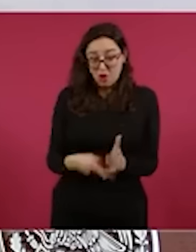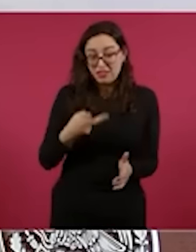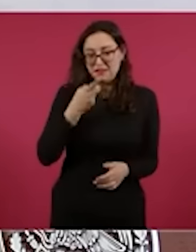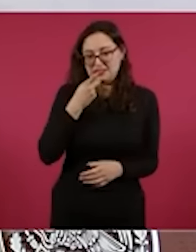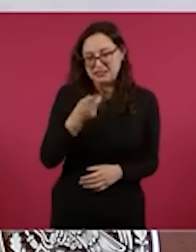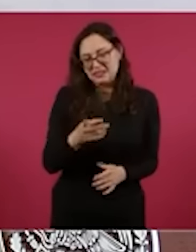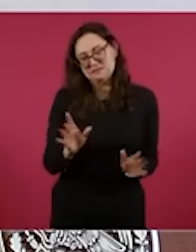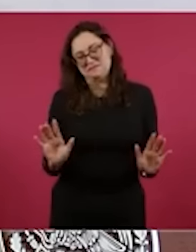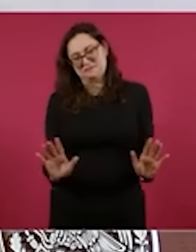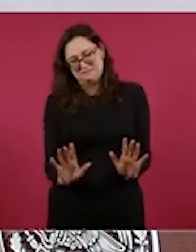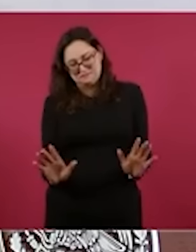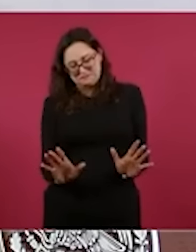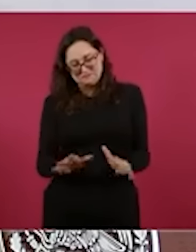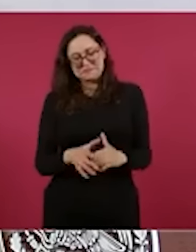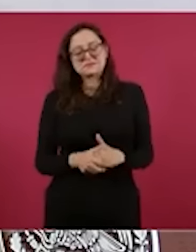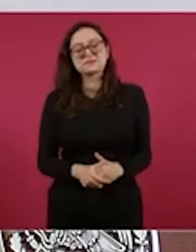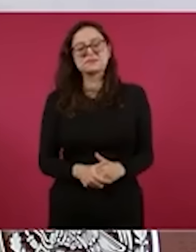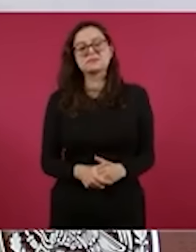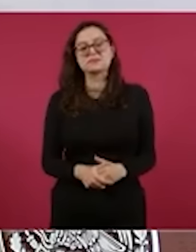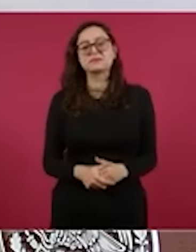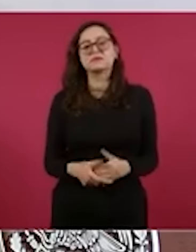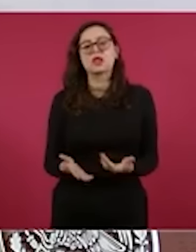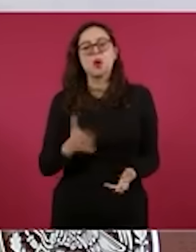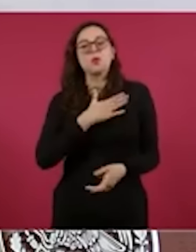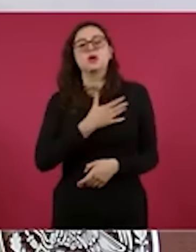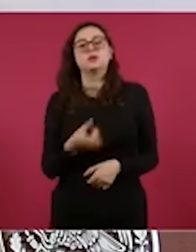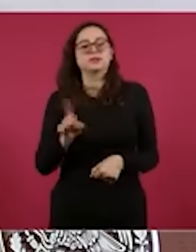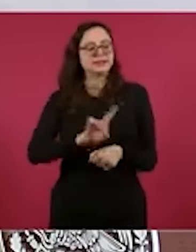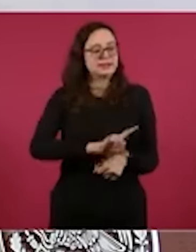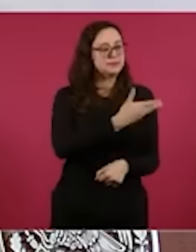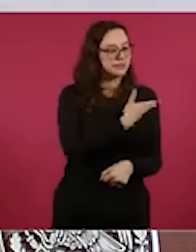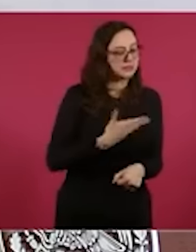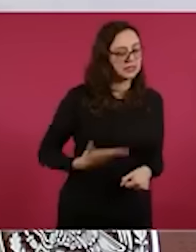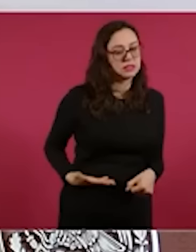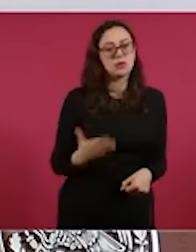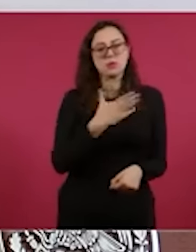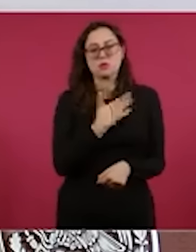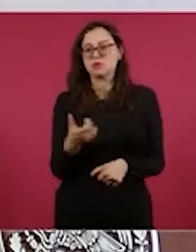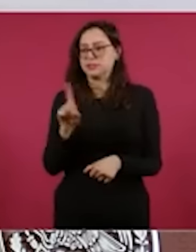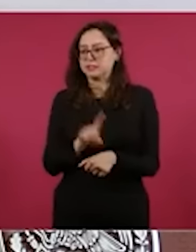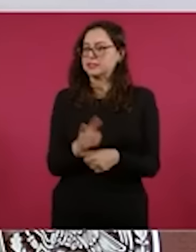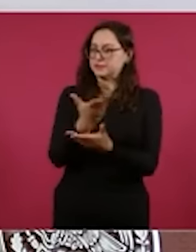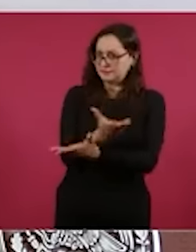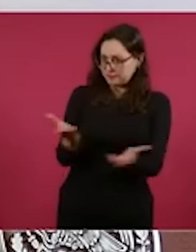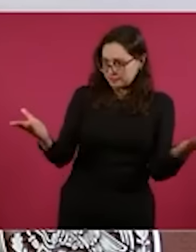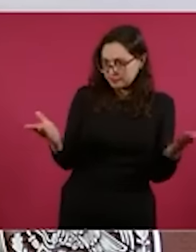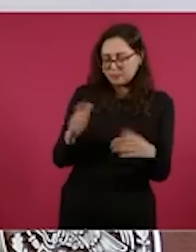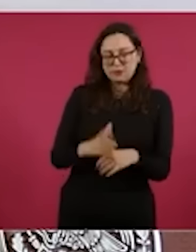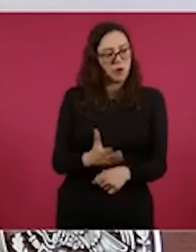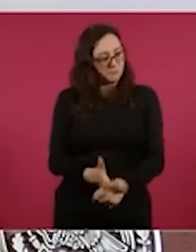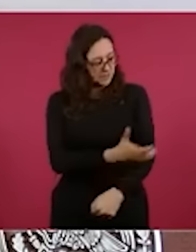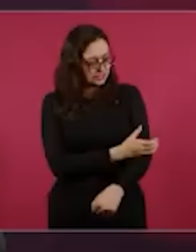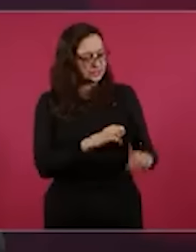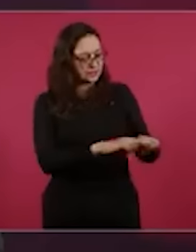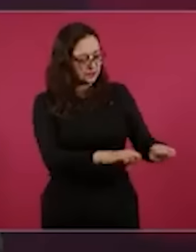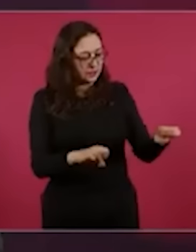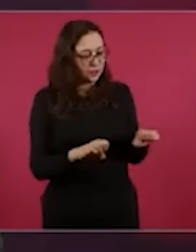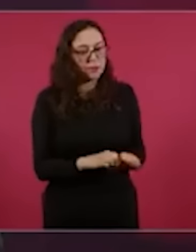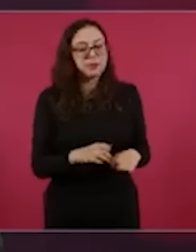presidente. Buenos días, amigos de los medios de comunicación y compañeras, compañeros. El proyecto de